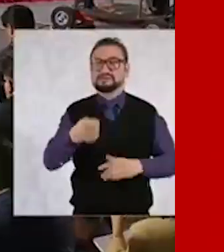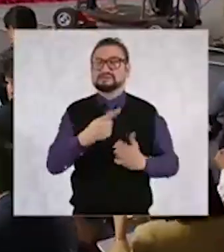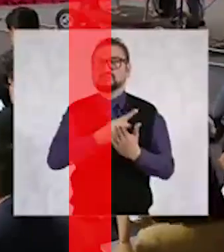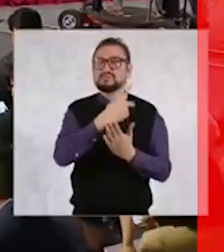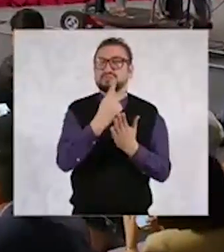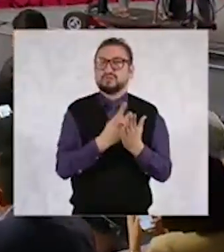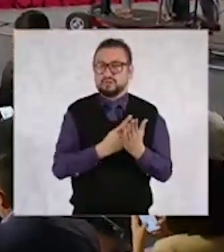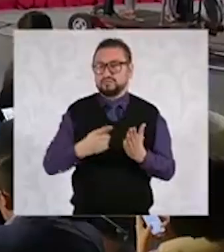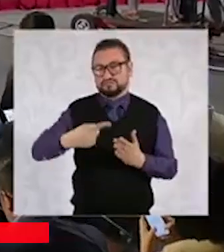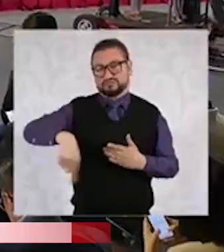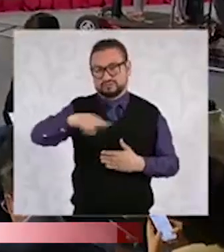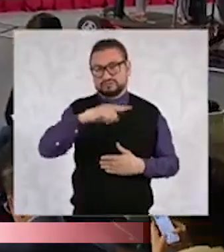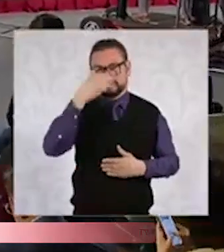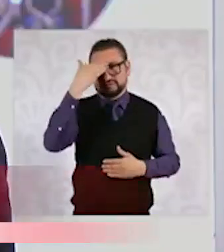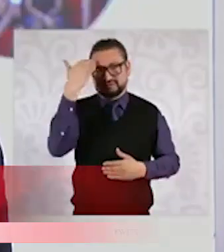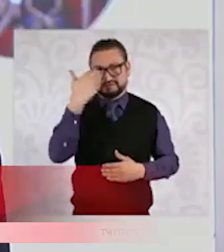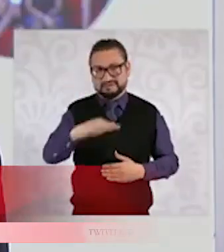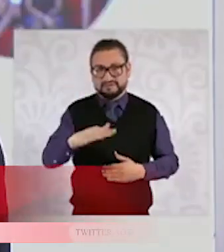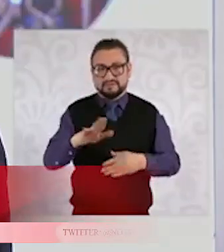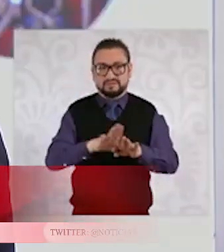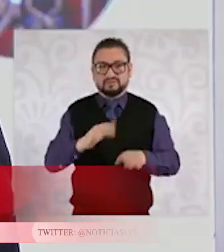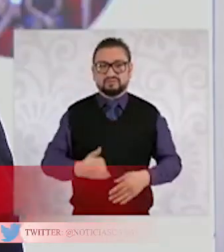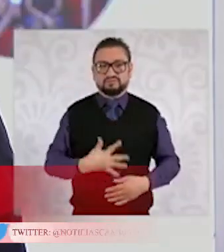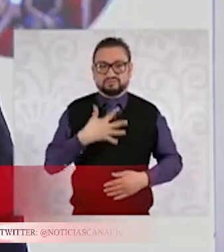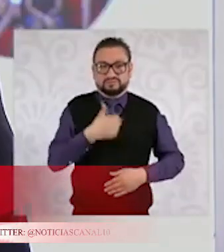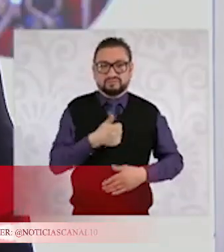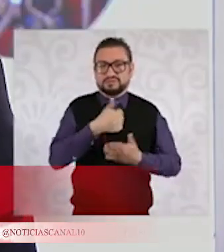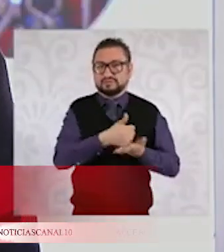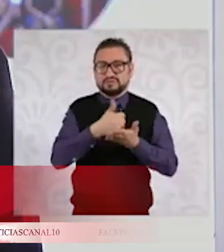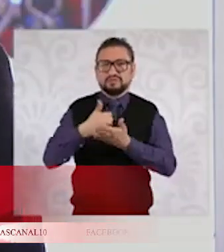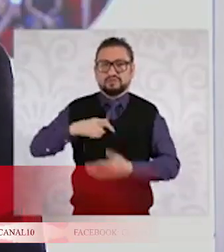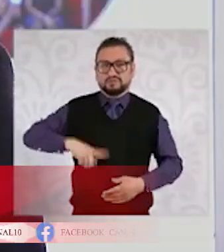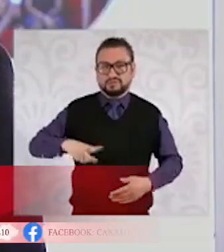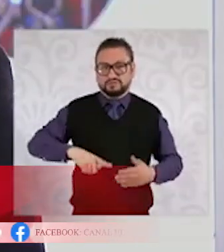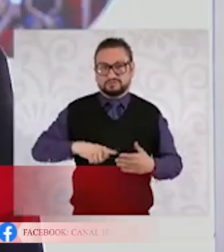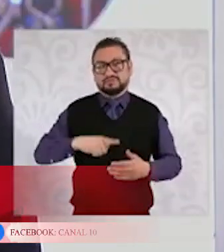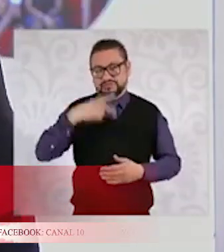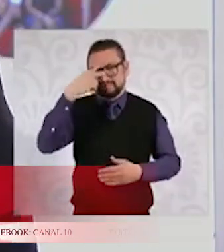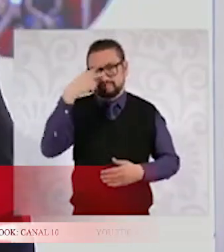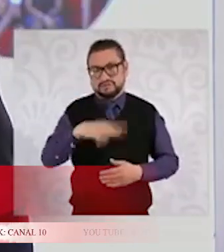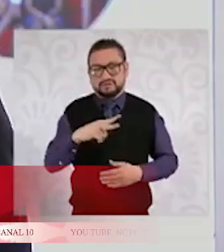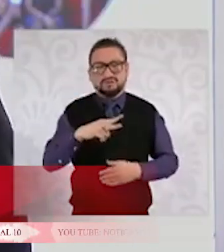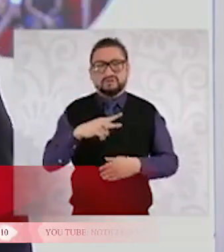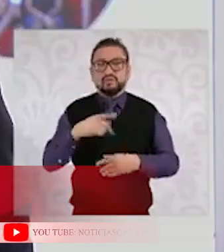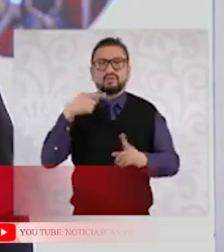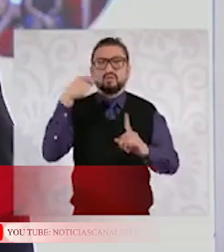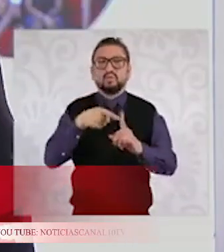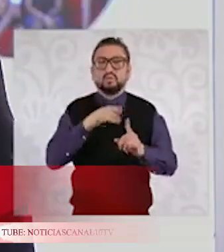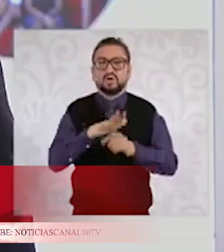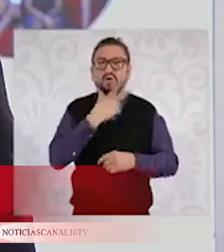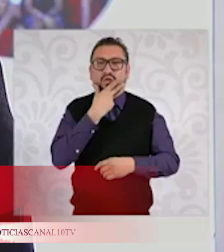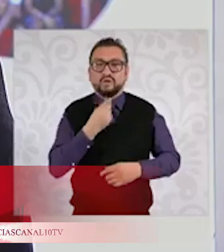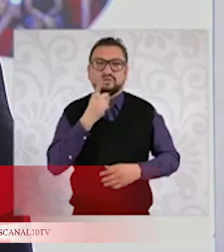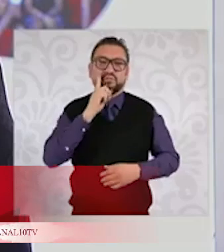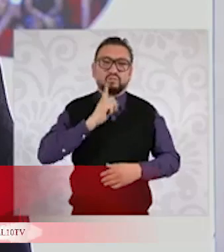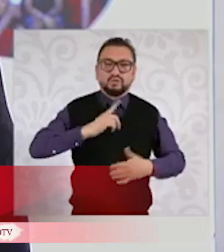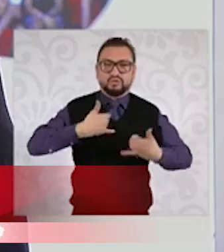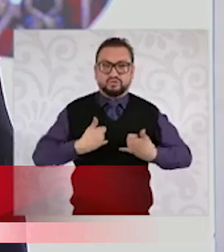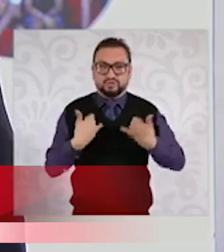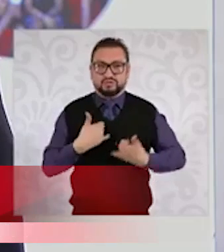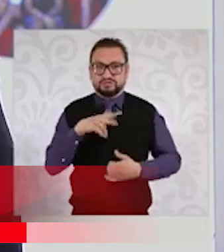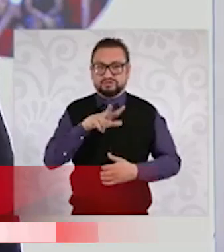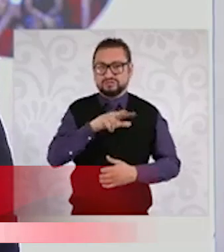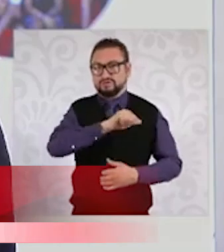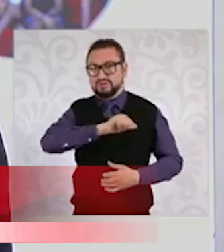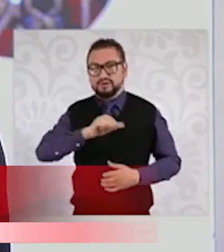lims Pues un programa del bienestar del gobierno de México enfocado a atender a hombres y mujeres jóvenes entre 18